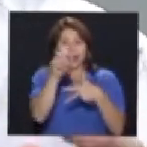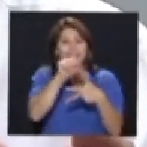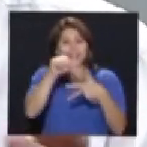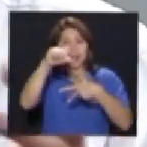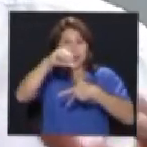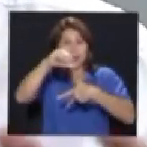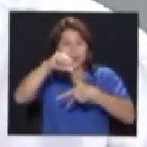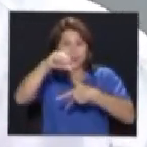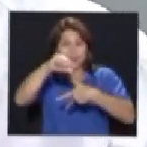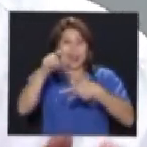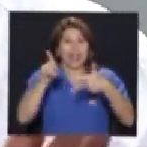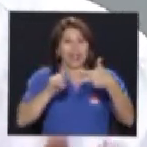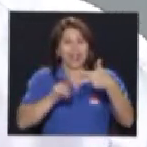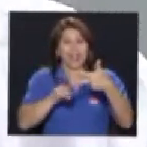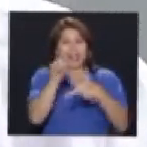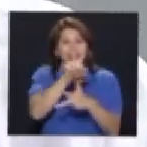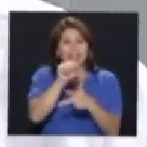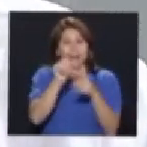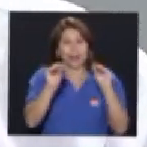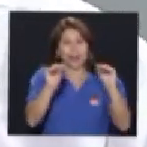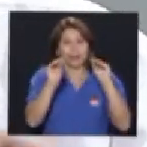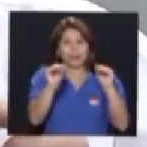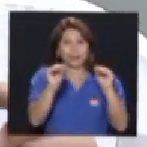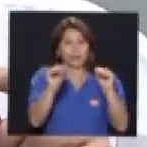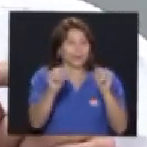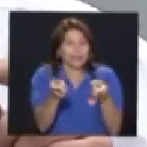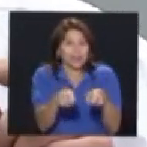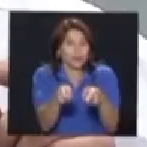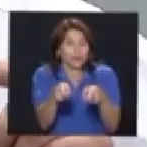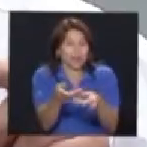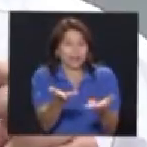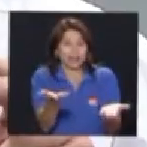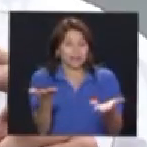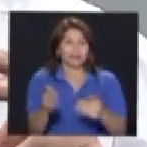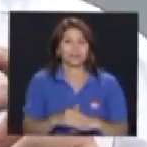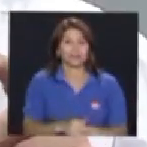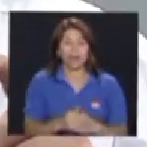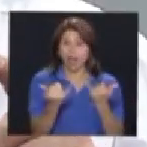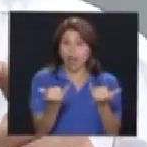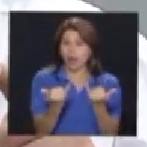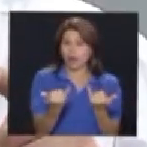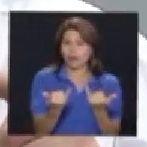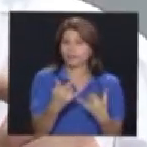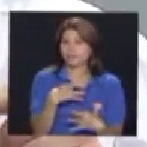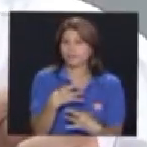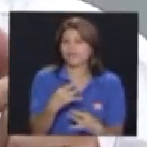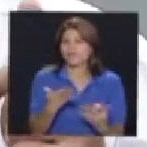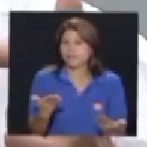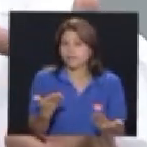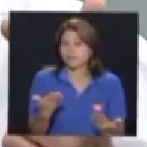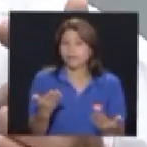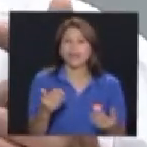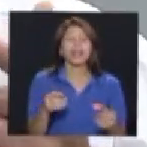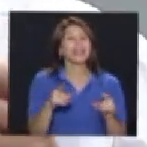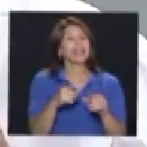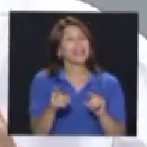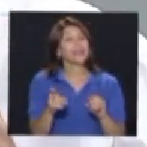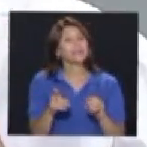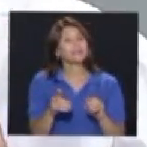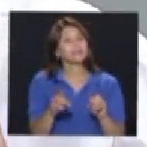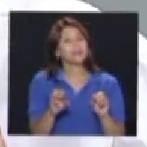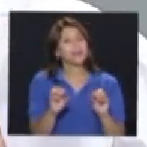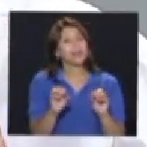de distinta manera a circunstancias. Ahora, ¿qué fue lo interesante? Que ninguna ampliación fue